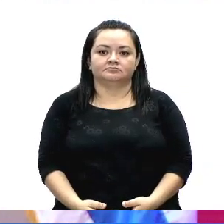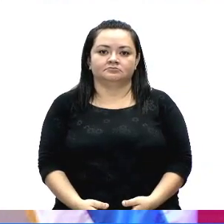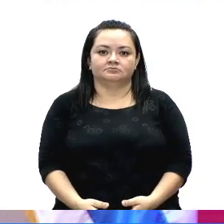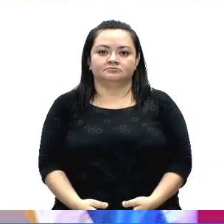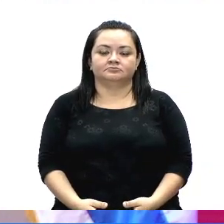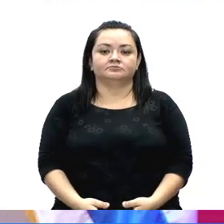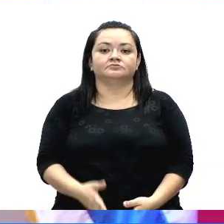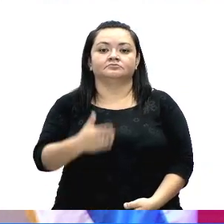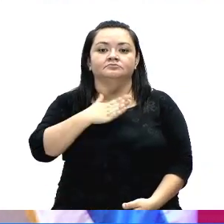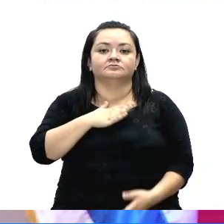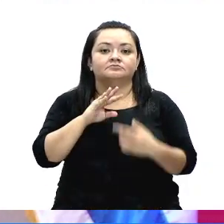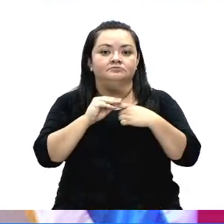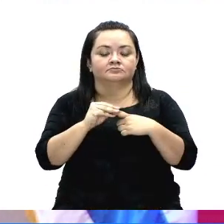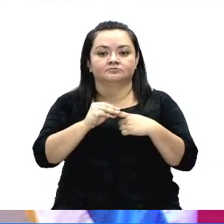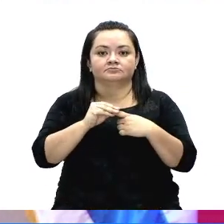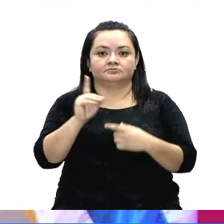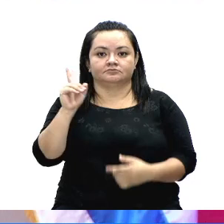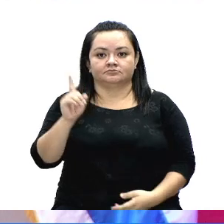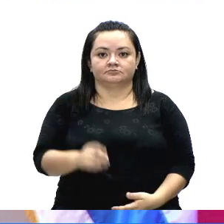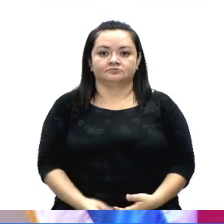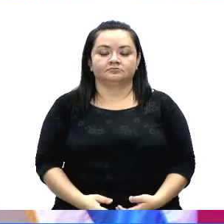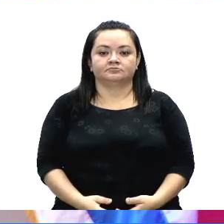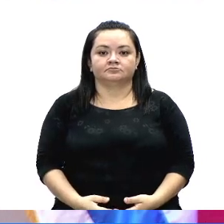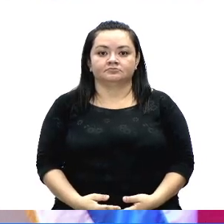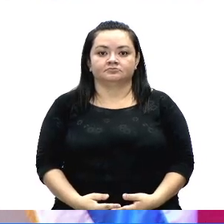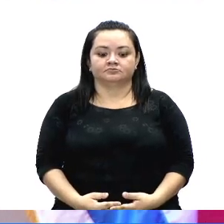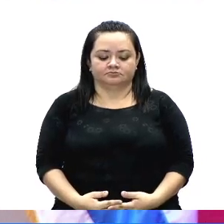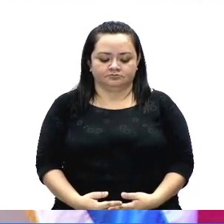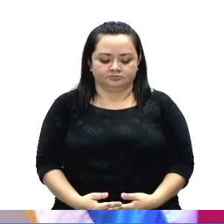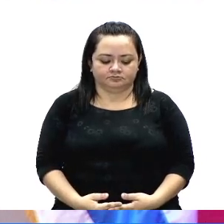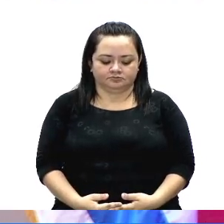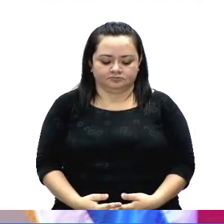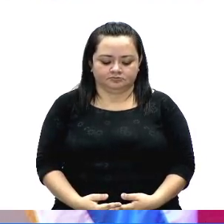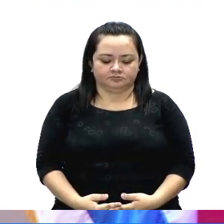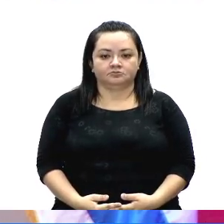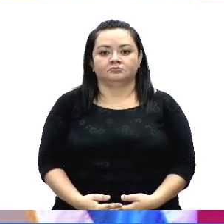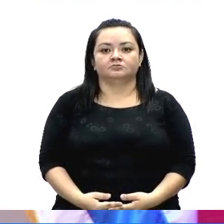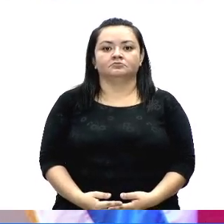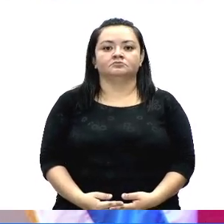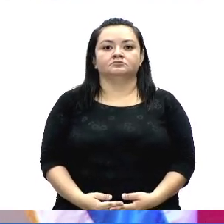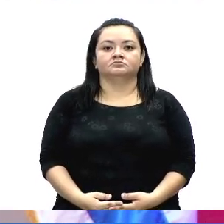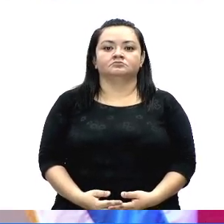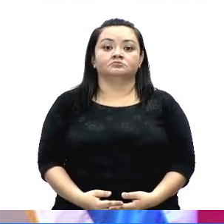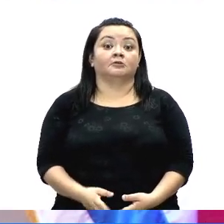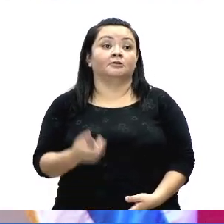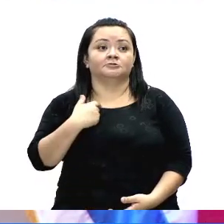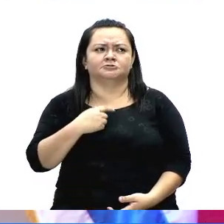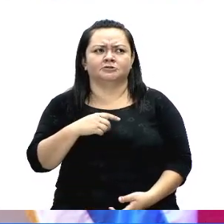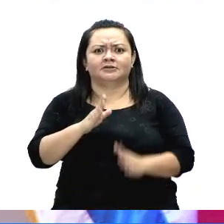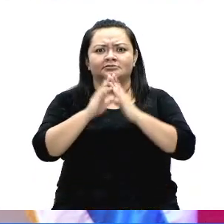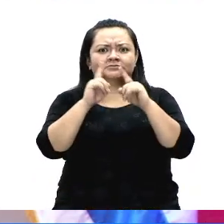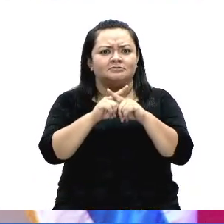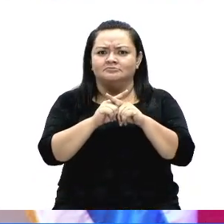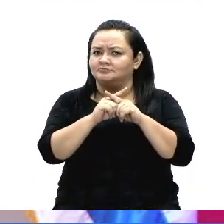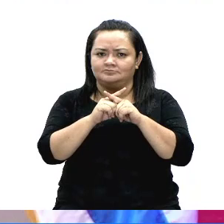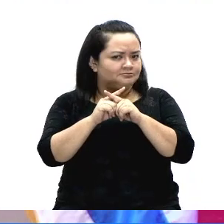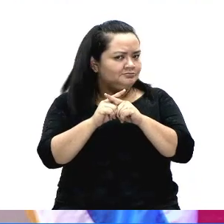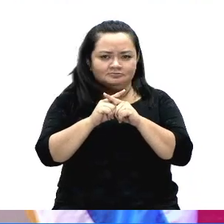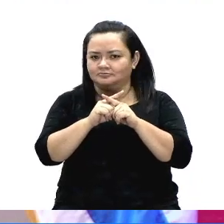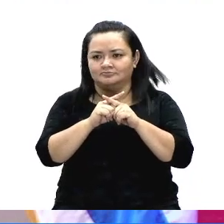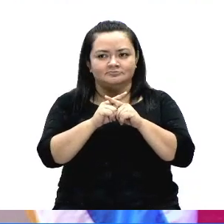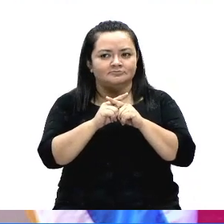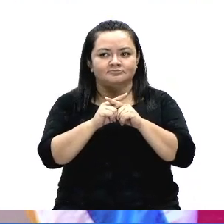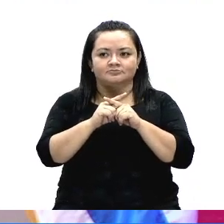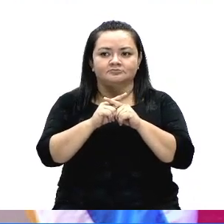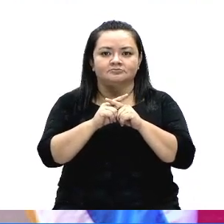mío dice dios no de una denominación no de una religión no de una